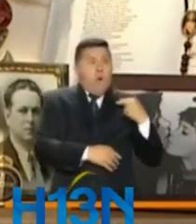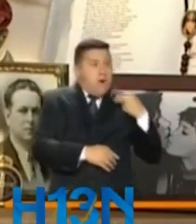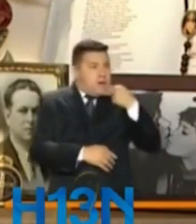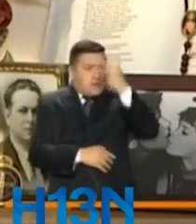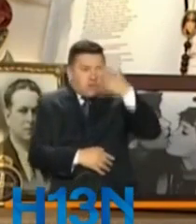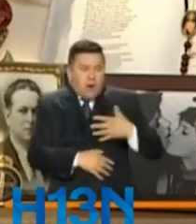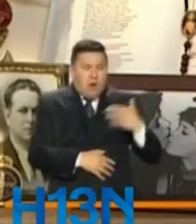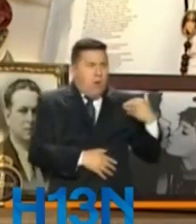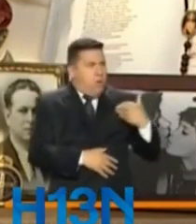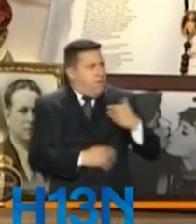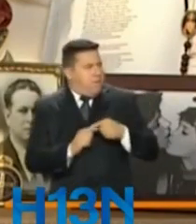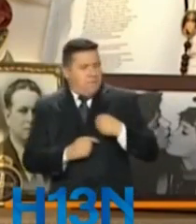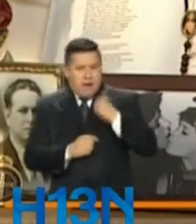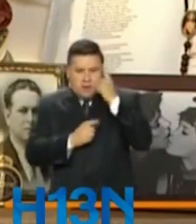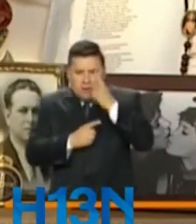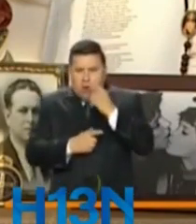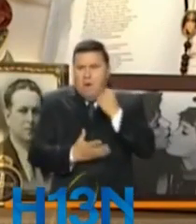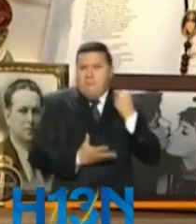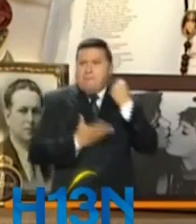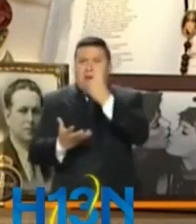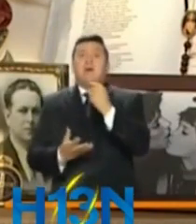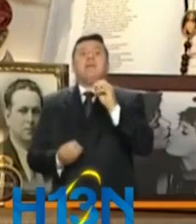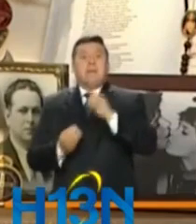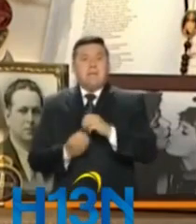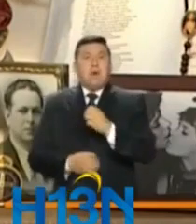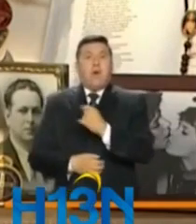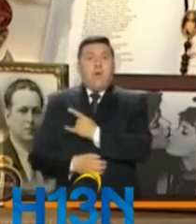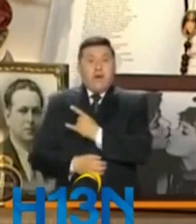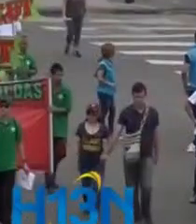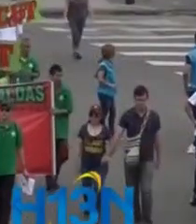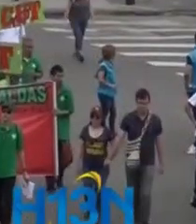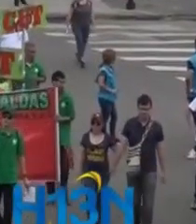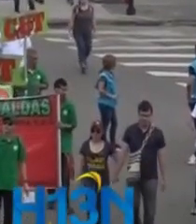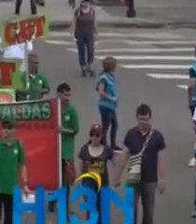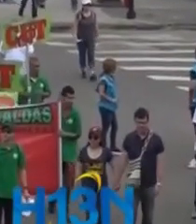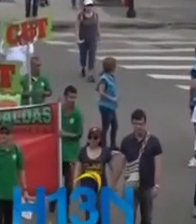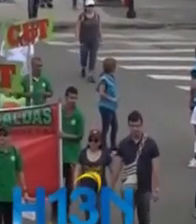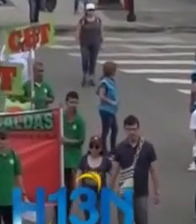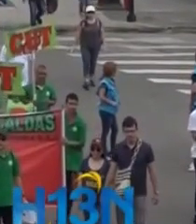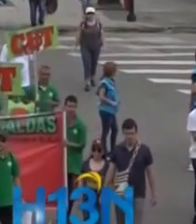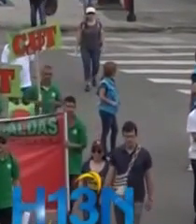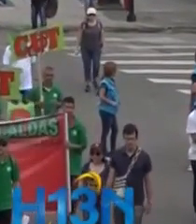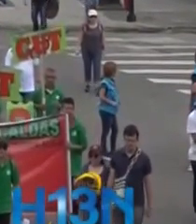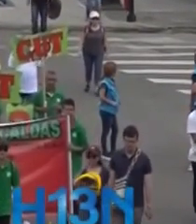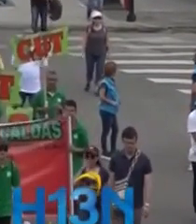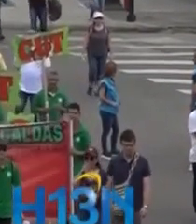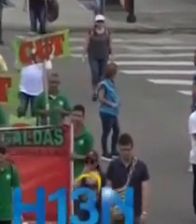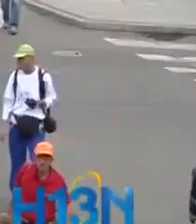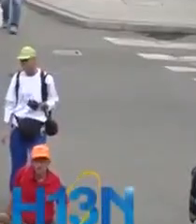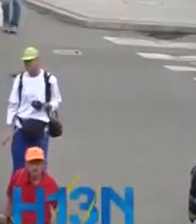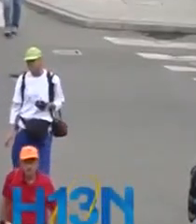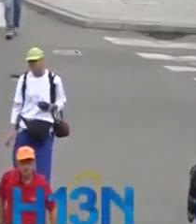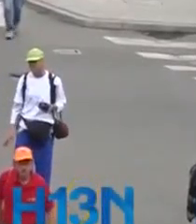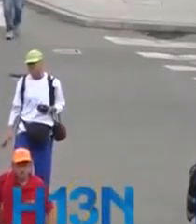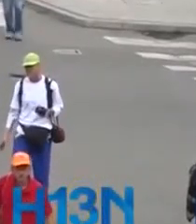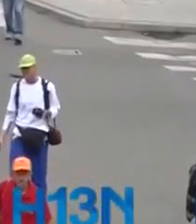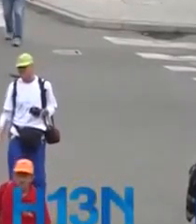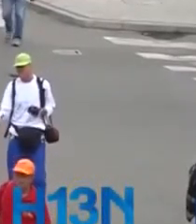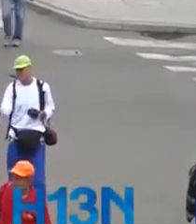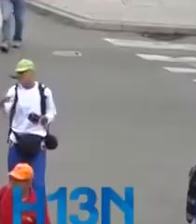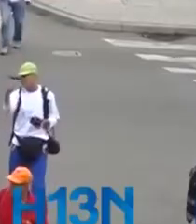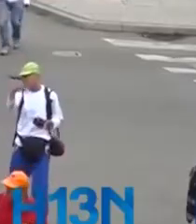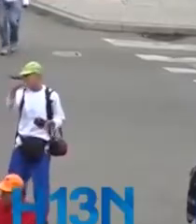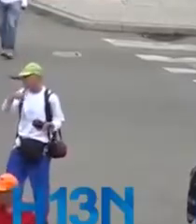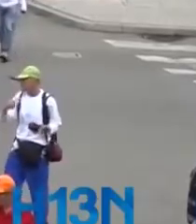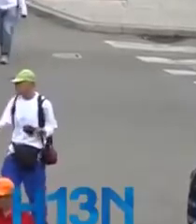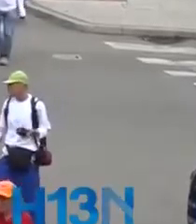hemos hecho el mayor aporte de recursos a las universidades públicas en muchos años. Recordó que la protesta pacífica es un derecho que se debe garantizar